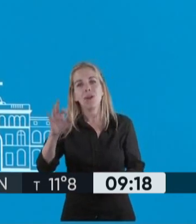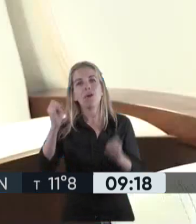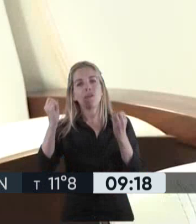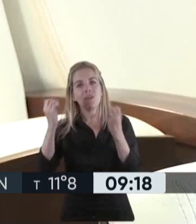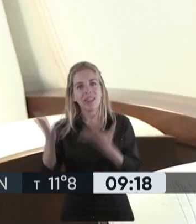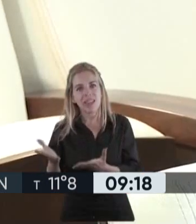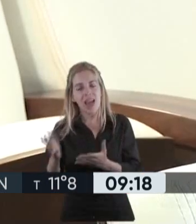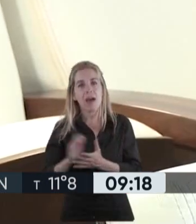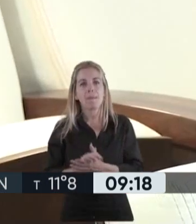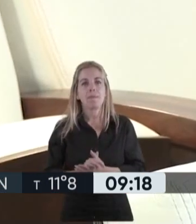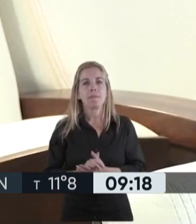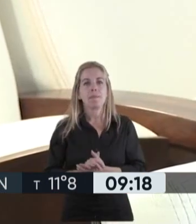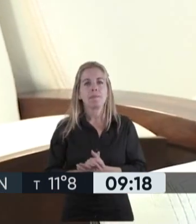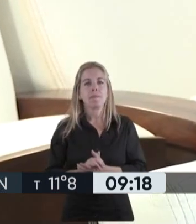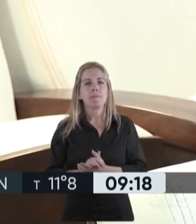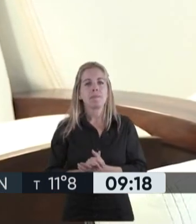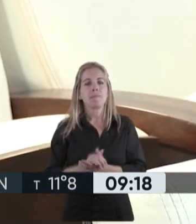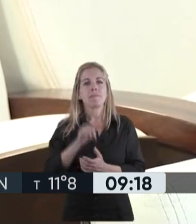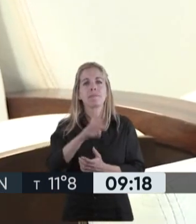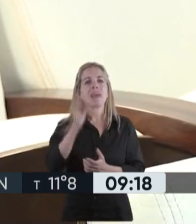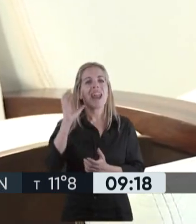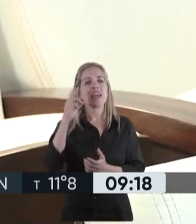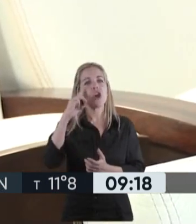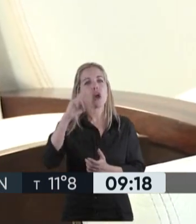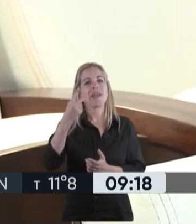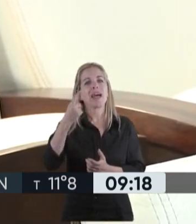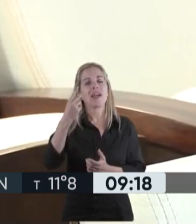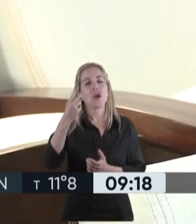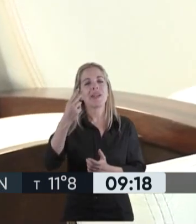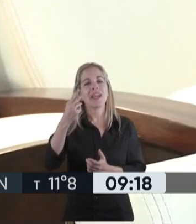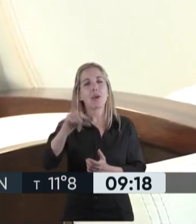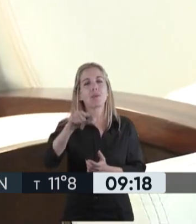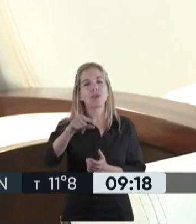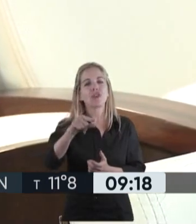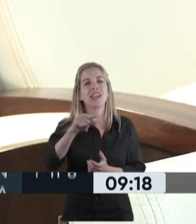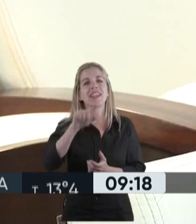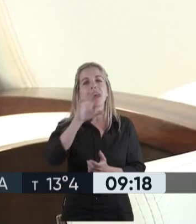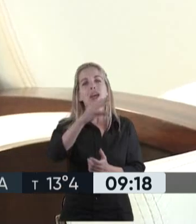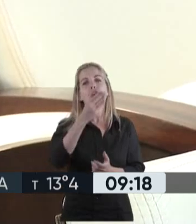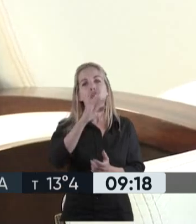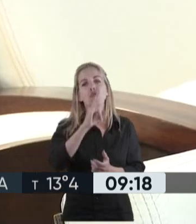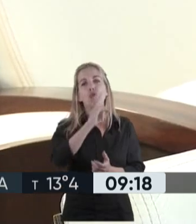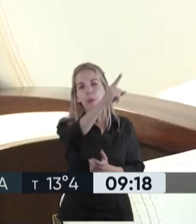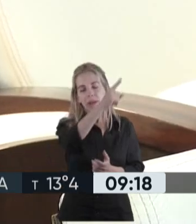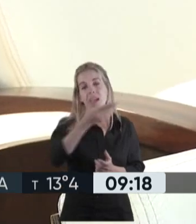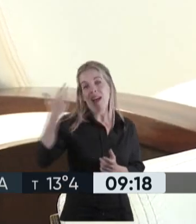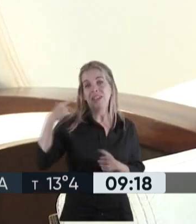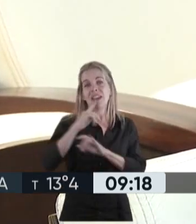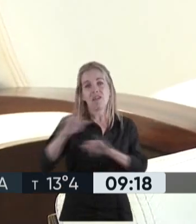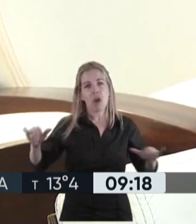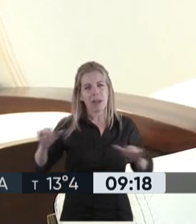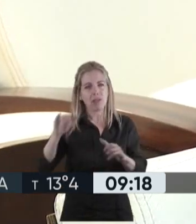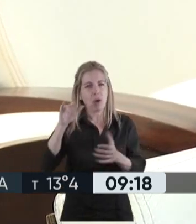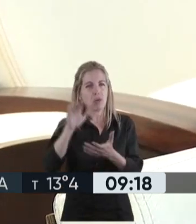Gabriela, para FM Concierto y la novedad 92.7, mi radio Tucumán. Quería consultarla sobre los datos que dio ayer el INDEC de